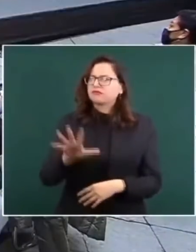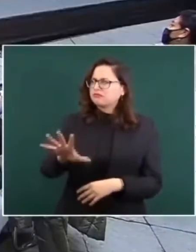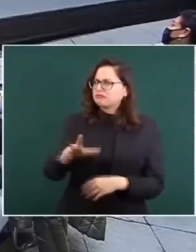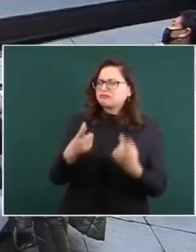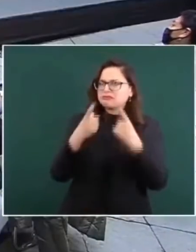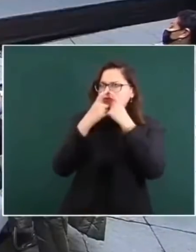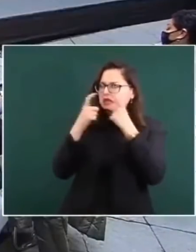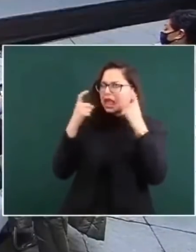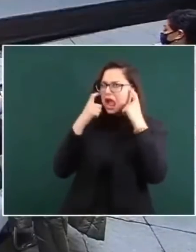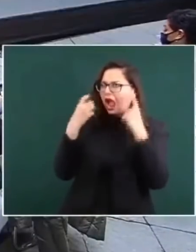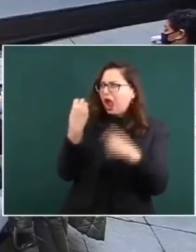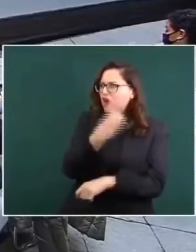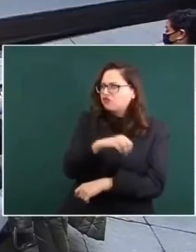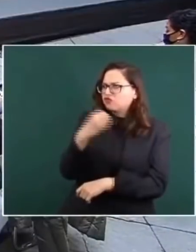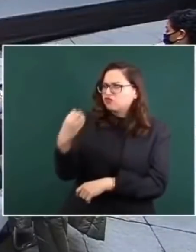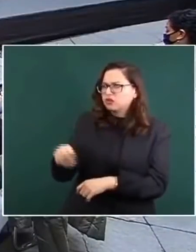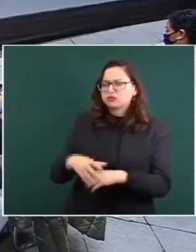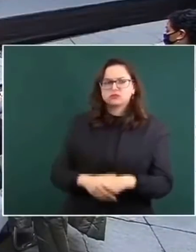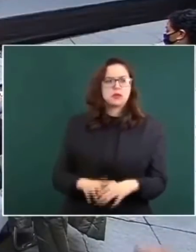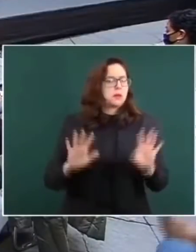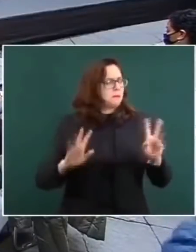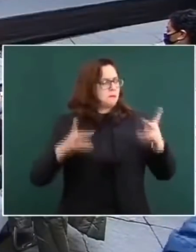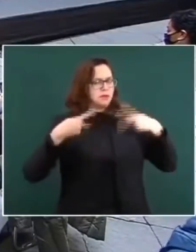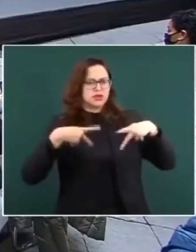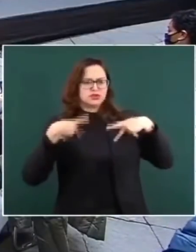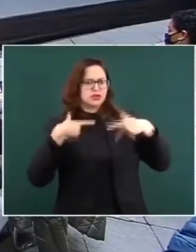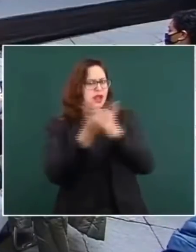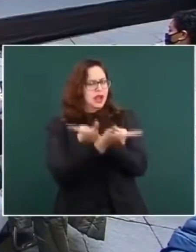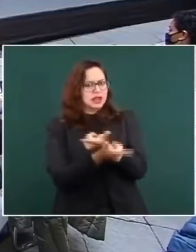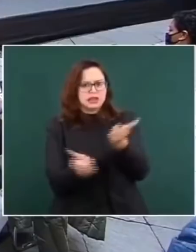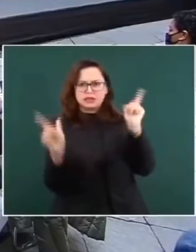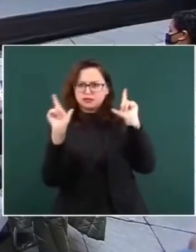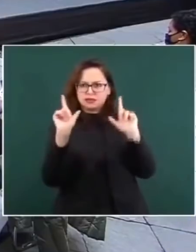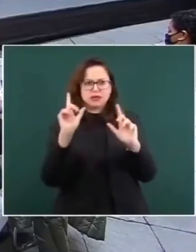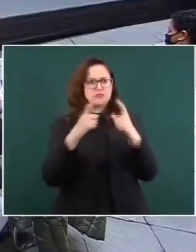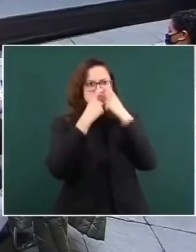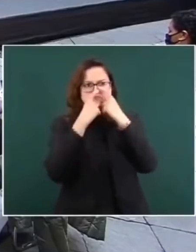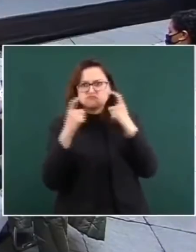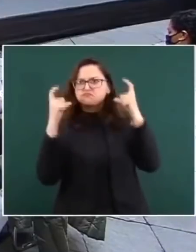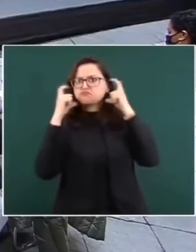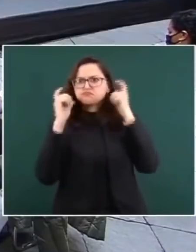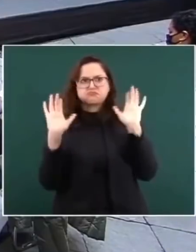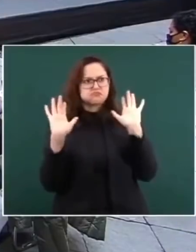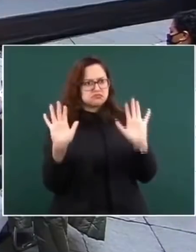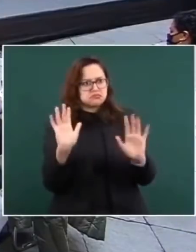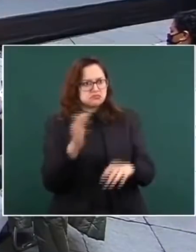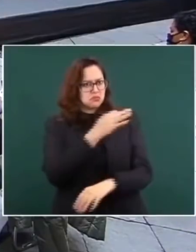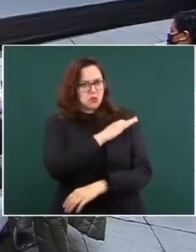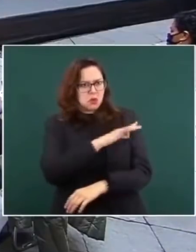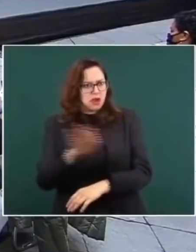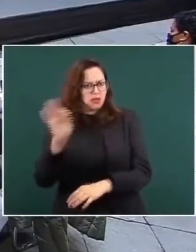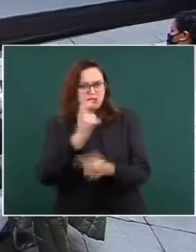cubrebocas por ejemplo cuando alguien quiera llevar cubrebocas este lo puede hacer